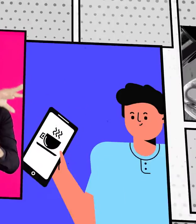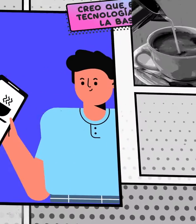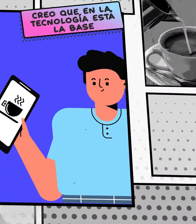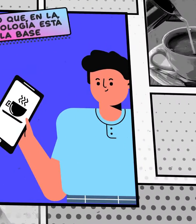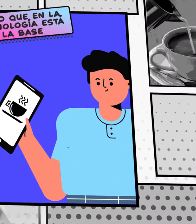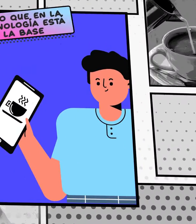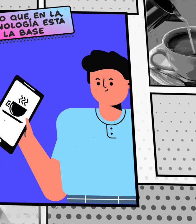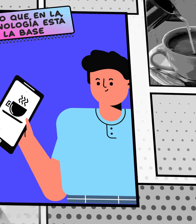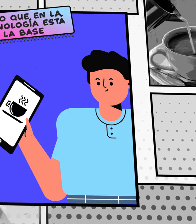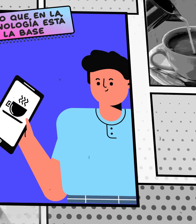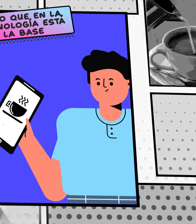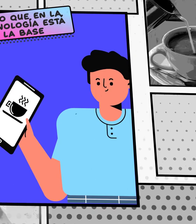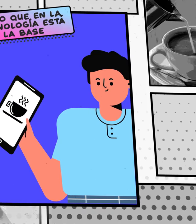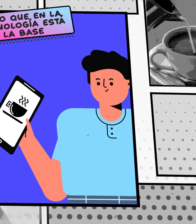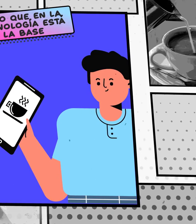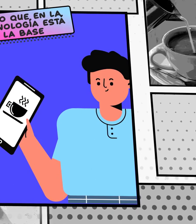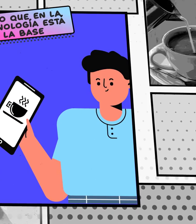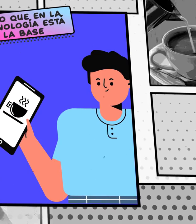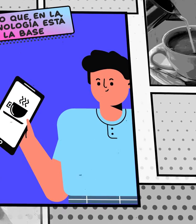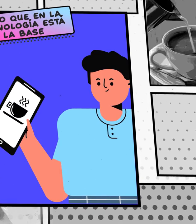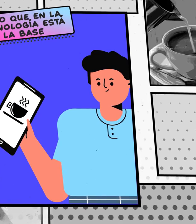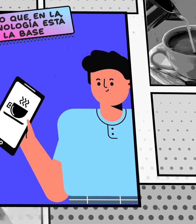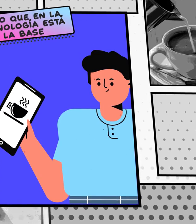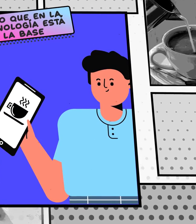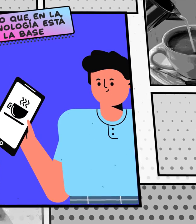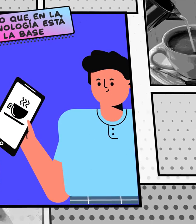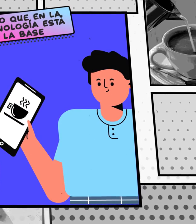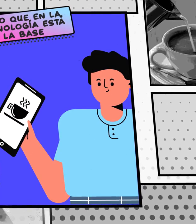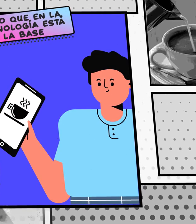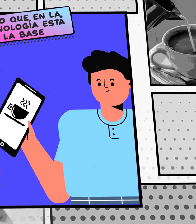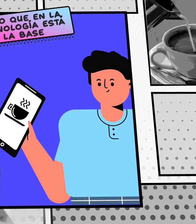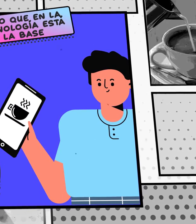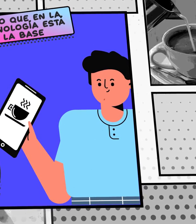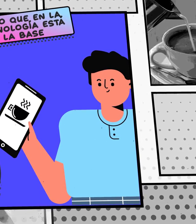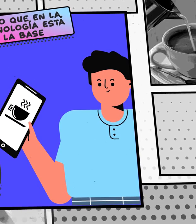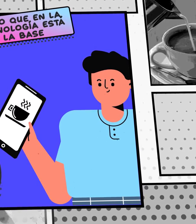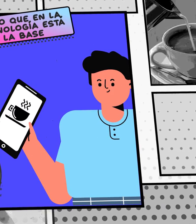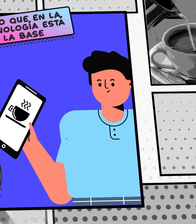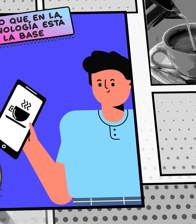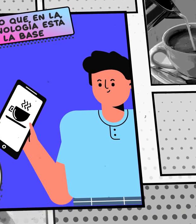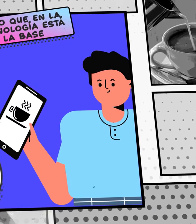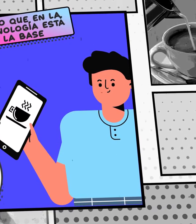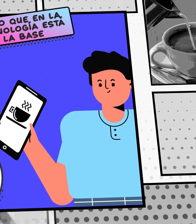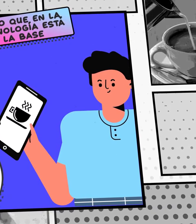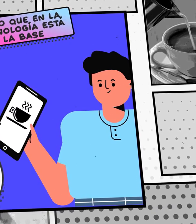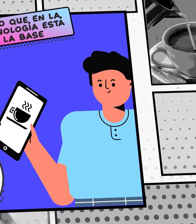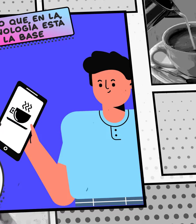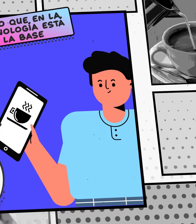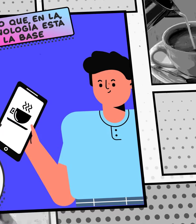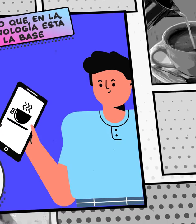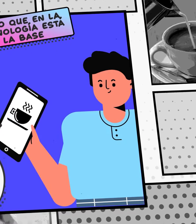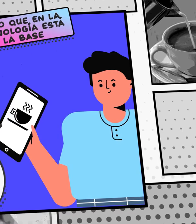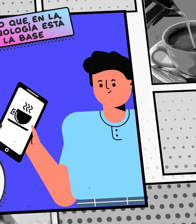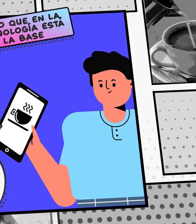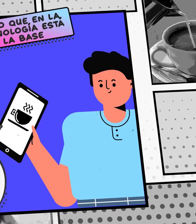jose manuel cree que en la tecnología está la base de sus sueños aprender varios temas lo ha llevado a crecer y a idear